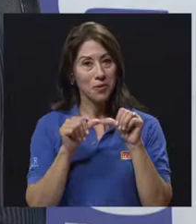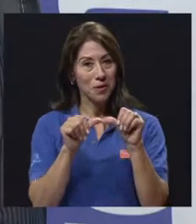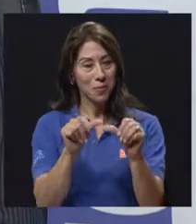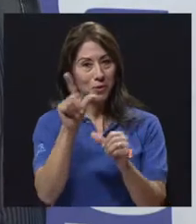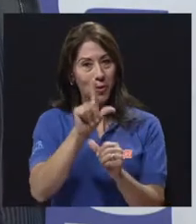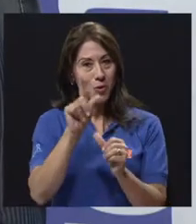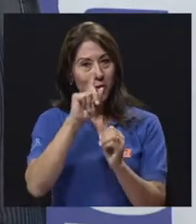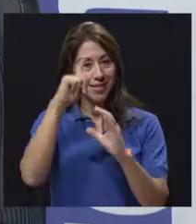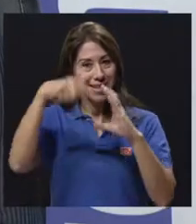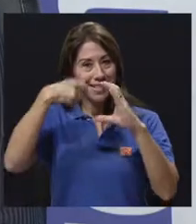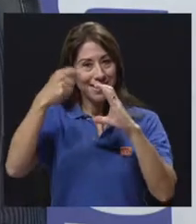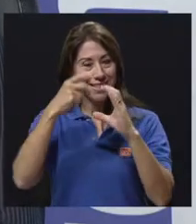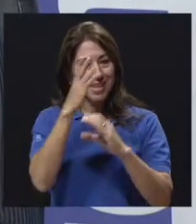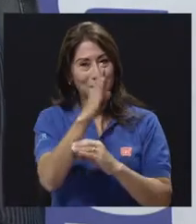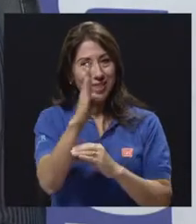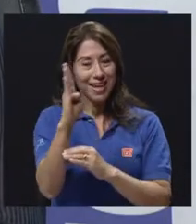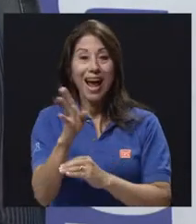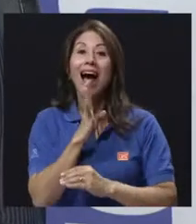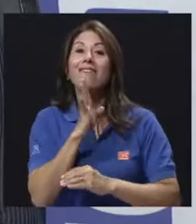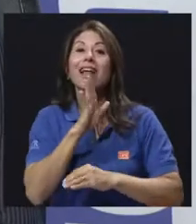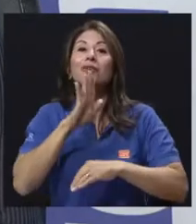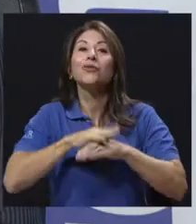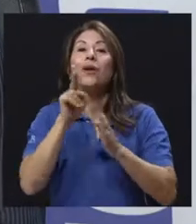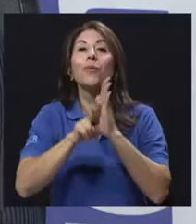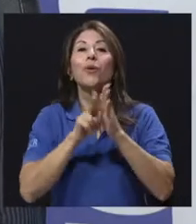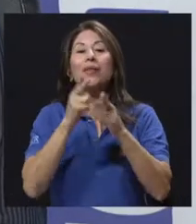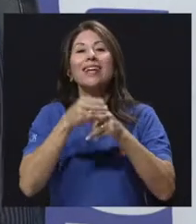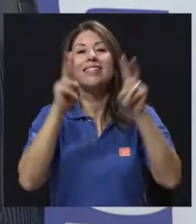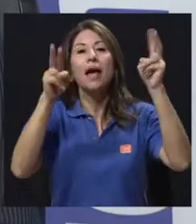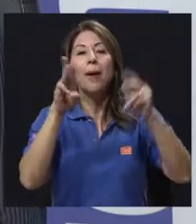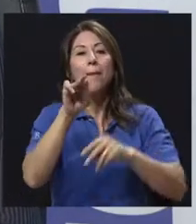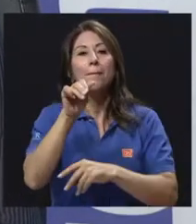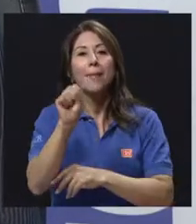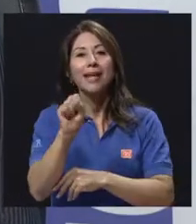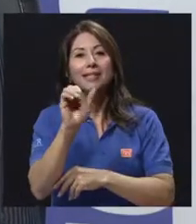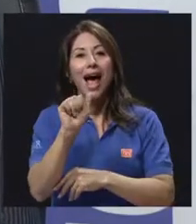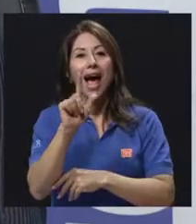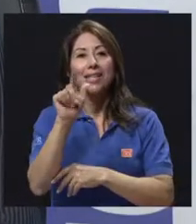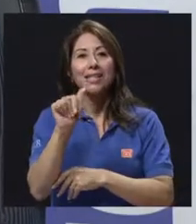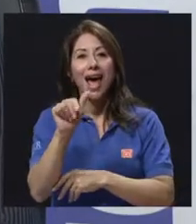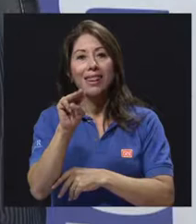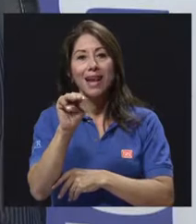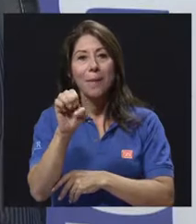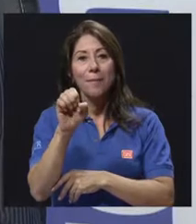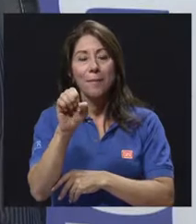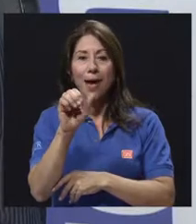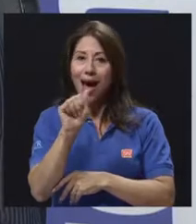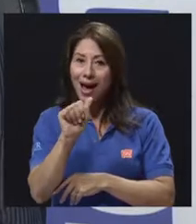Continuamos el lunes de Cinemateca hoy hablando del documental Más allá de la meta. Estamos con José Pablo y con Tracy.